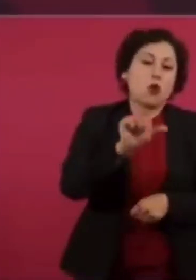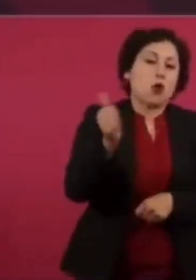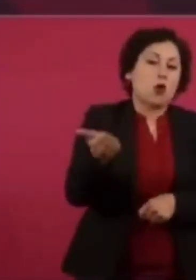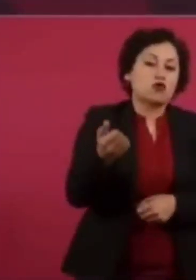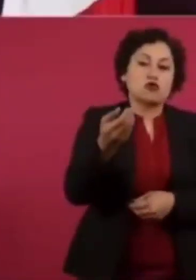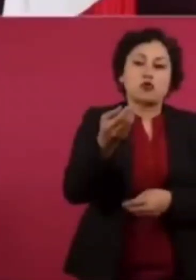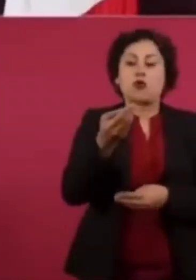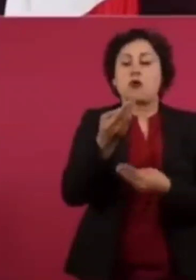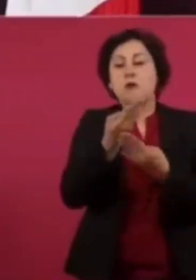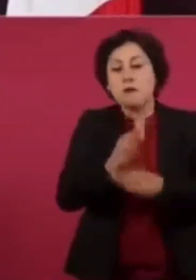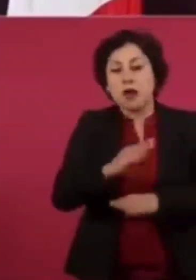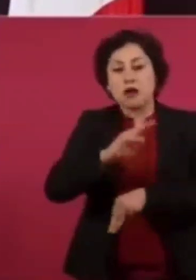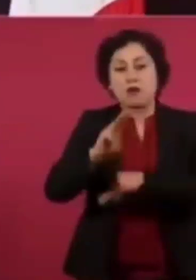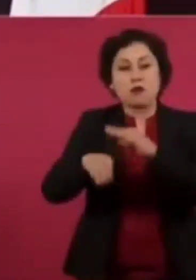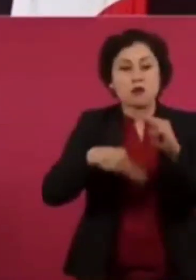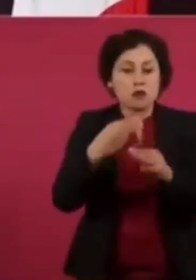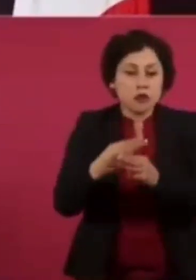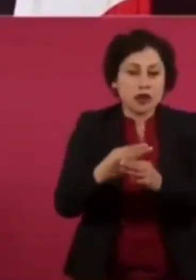ni del Banco Mundial,